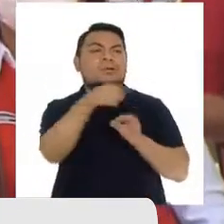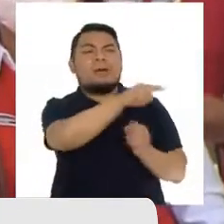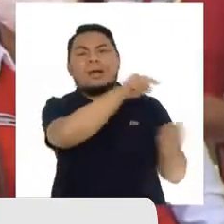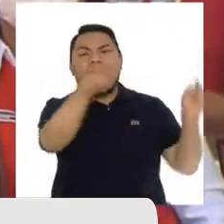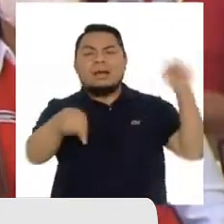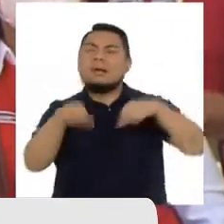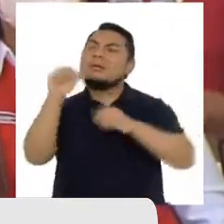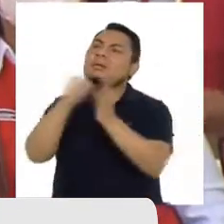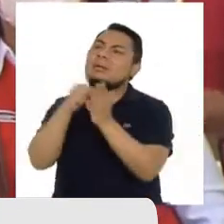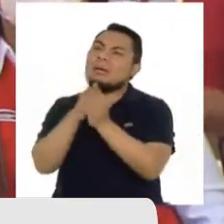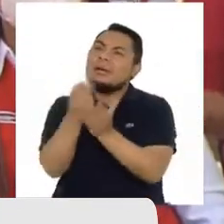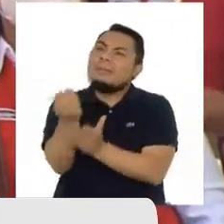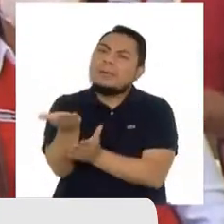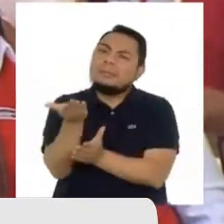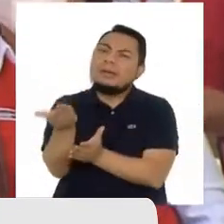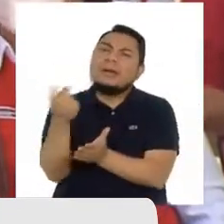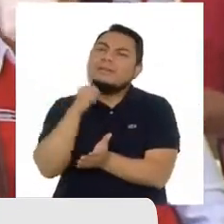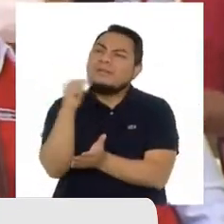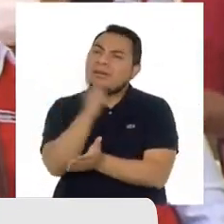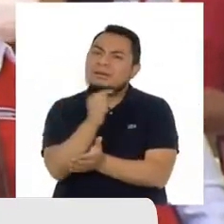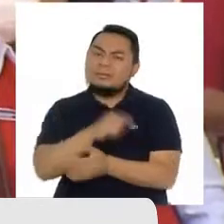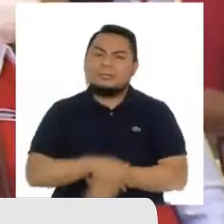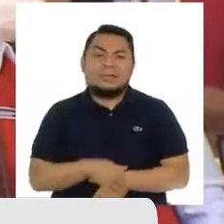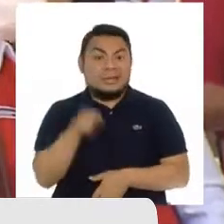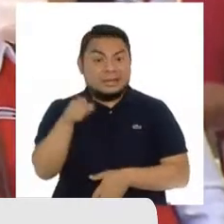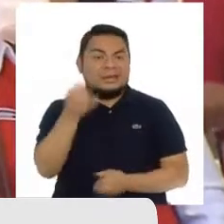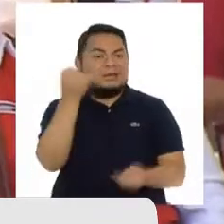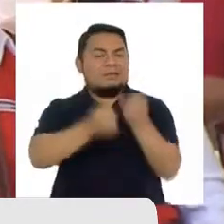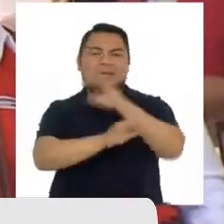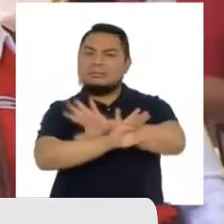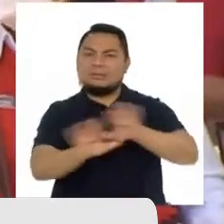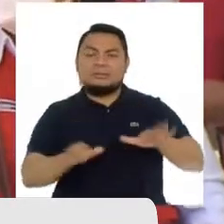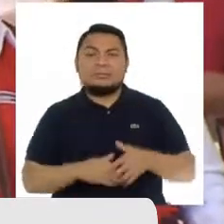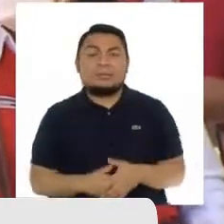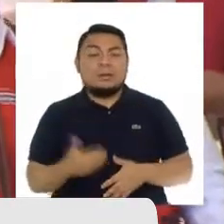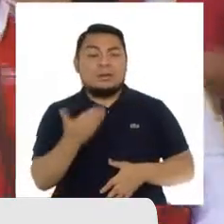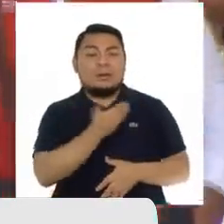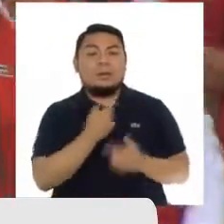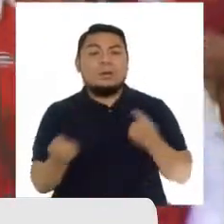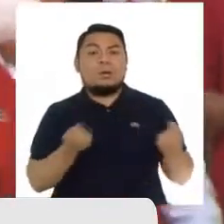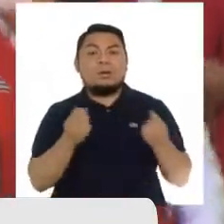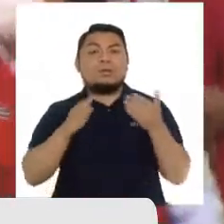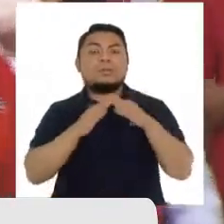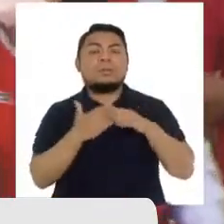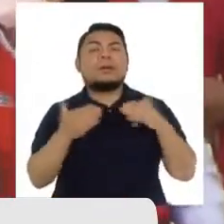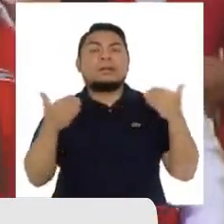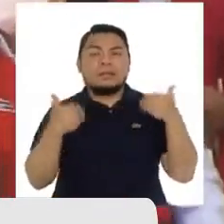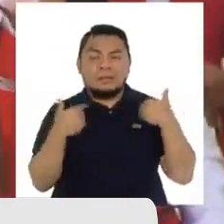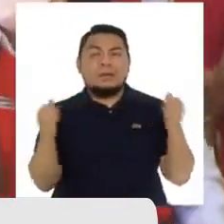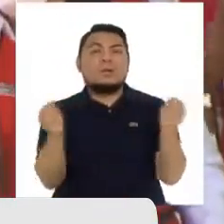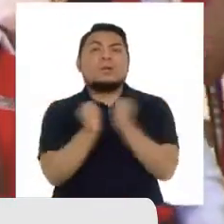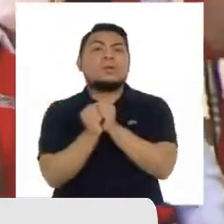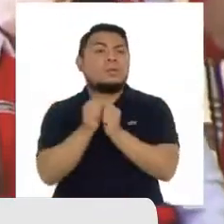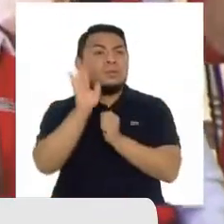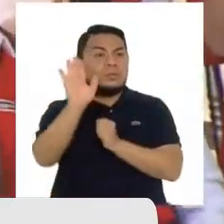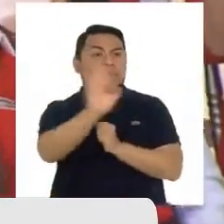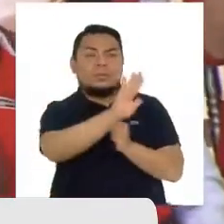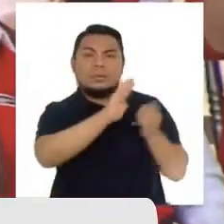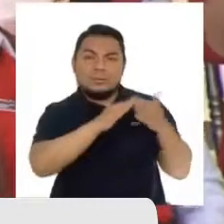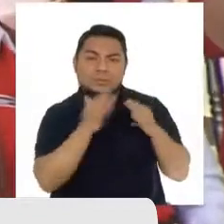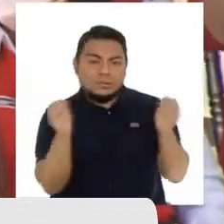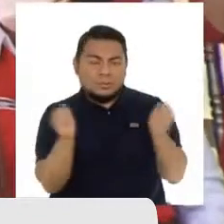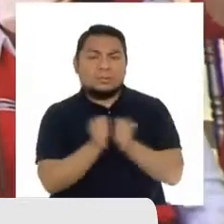mendigar recursos eso se acabó el gobierno del pueblo tiene que estar junto al pueblo